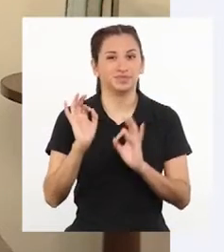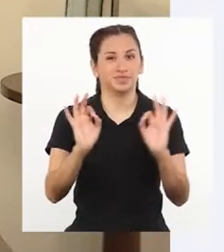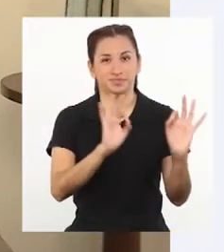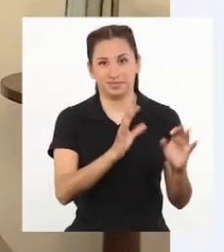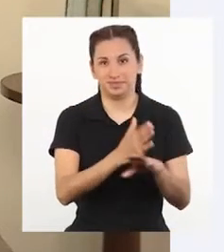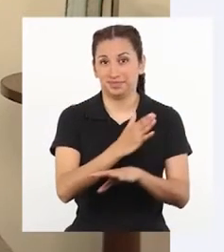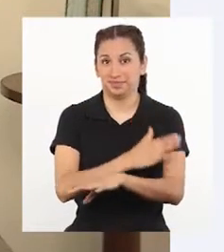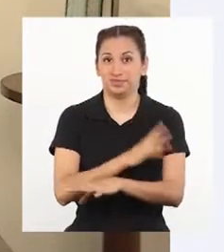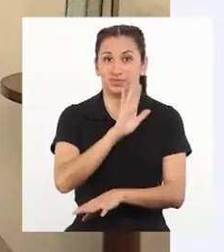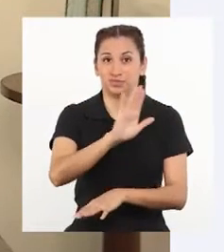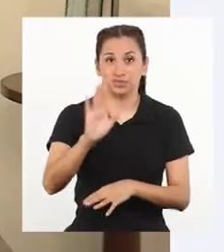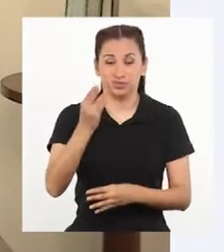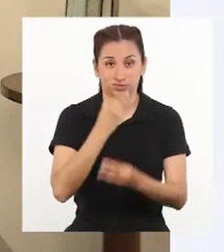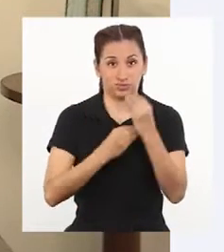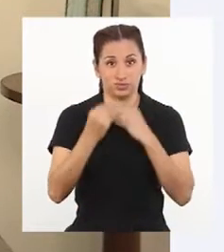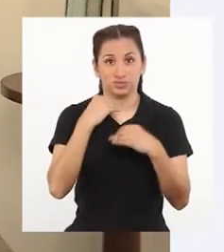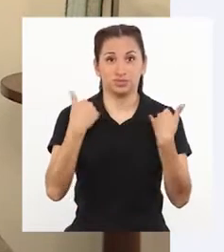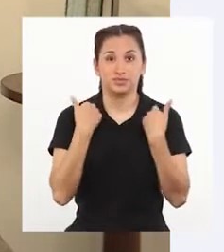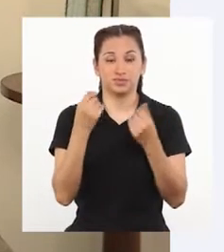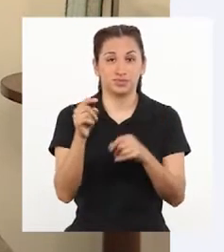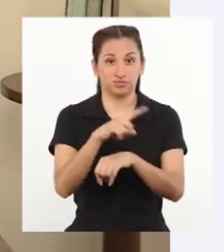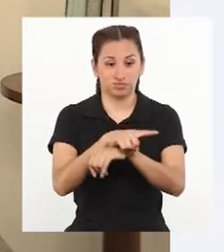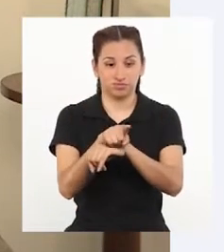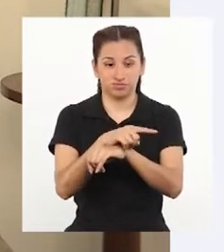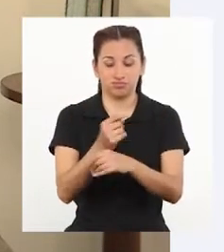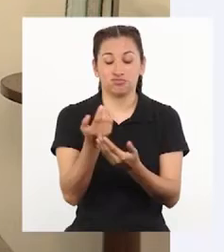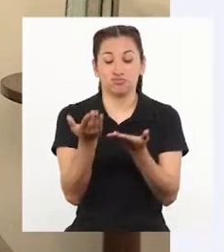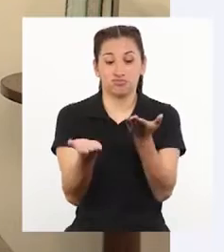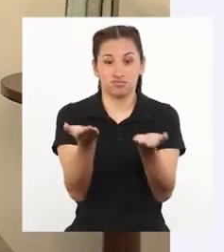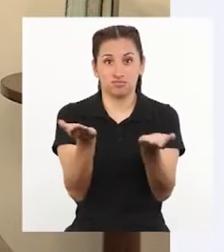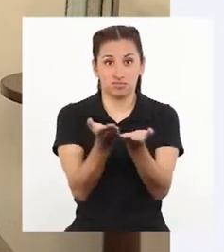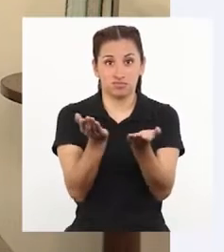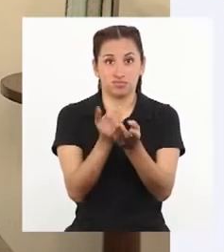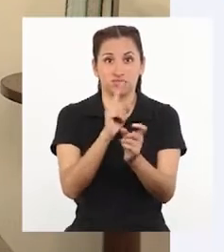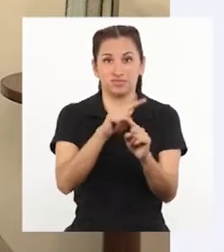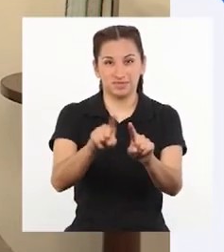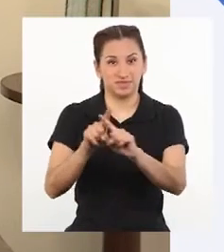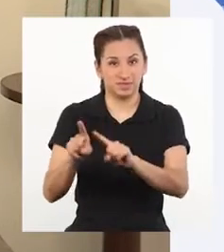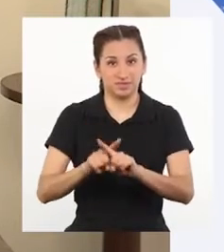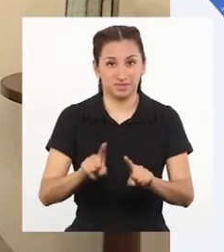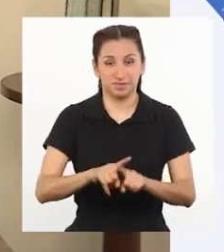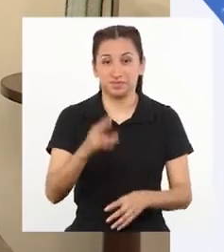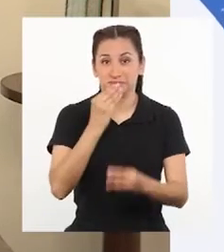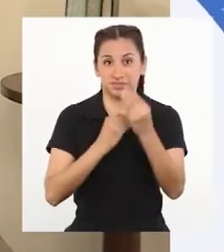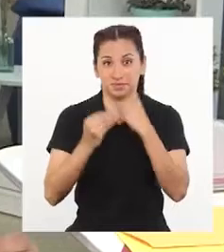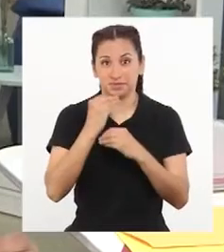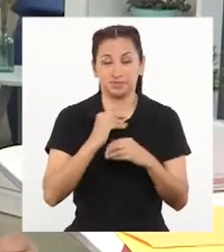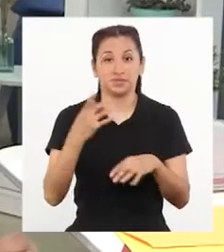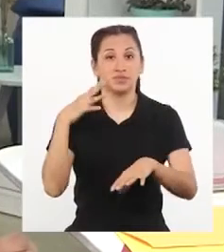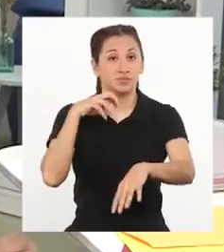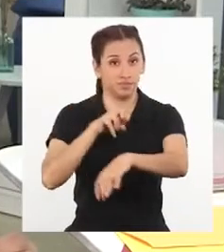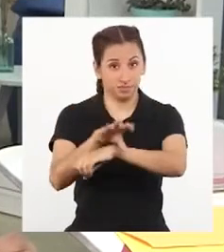mencionamos antes, nuestras comidas deben ser balanceadas con una gran variedad de alimentos.